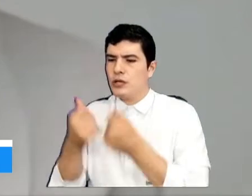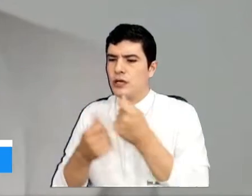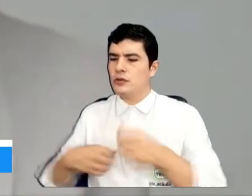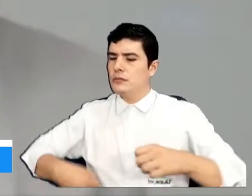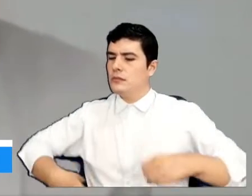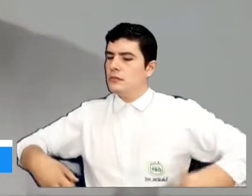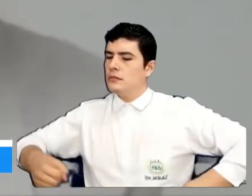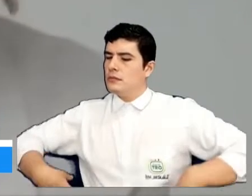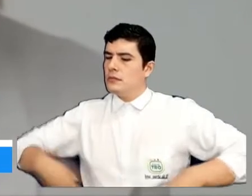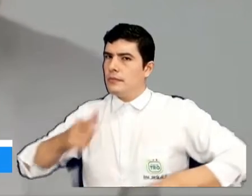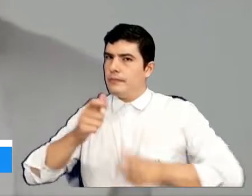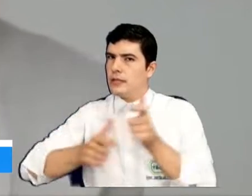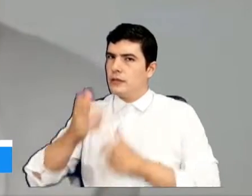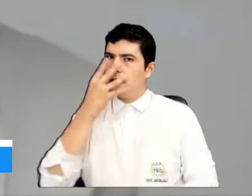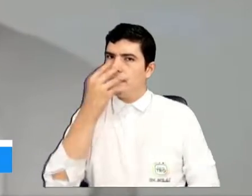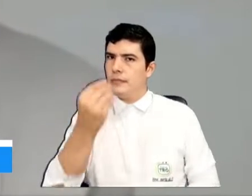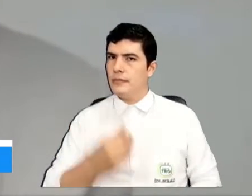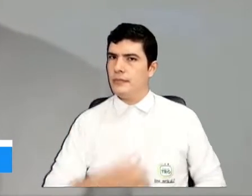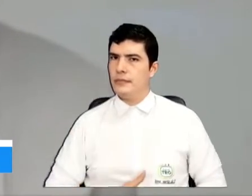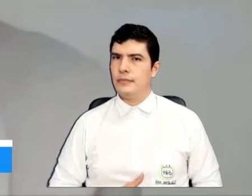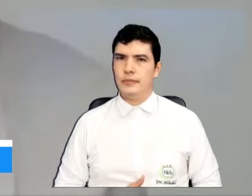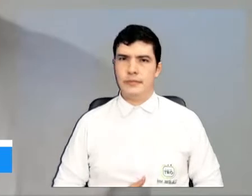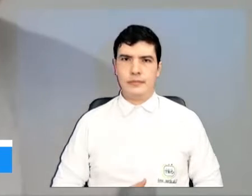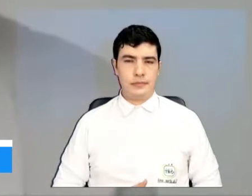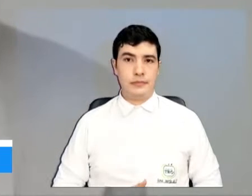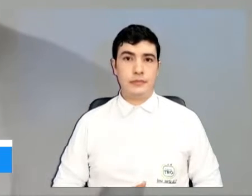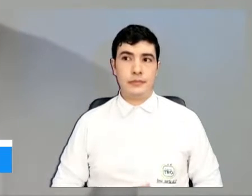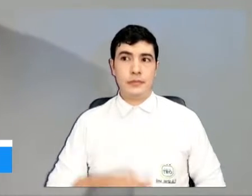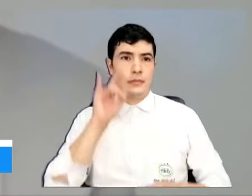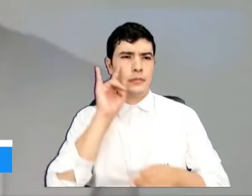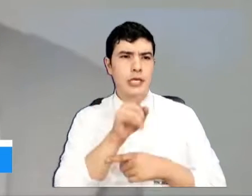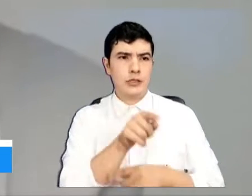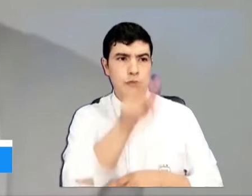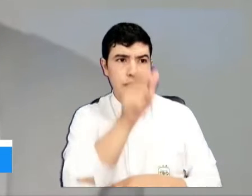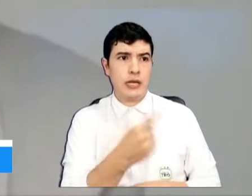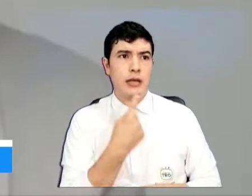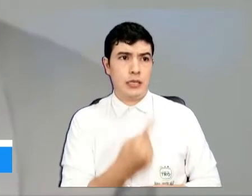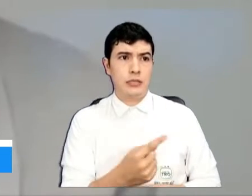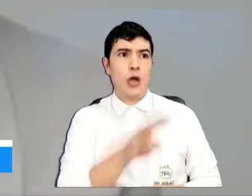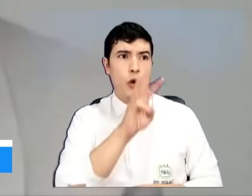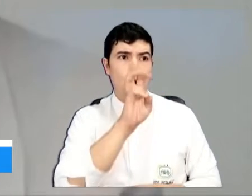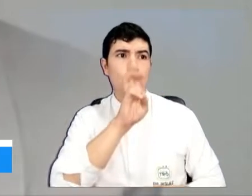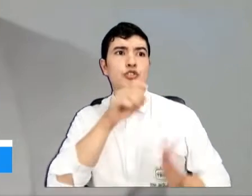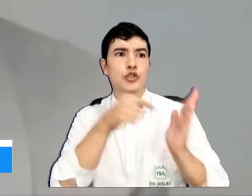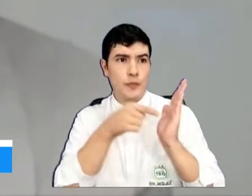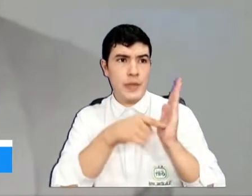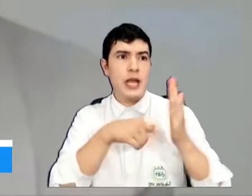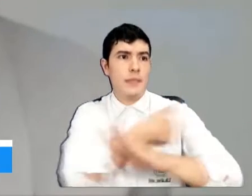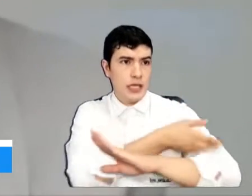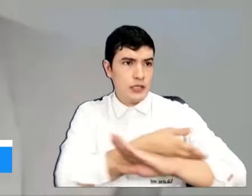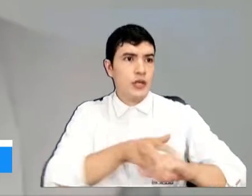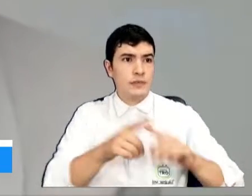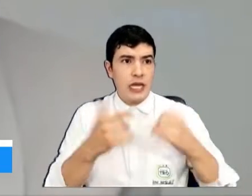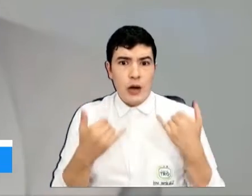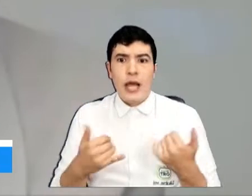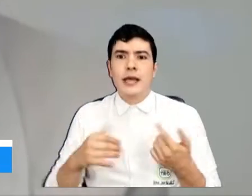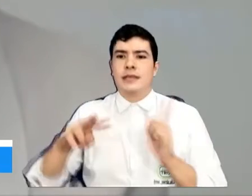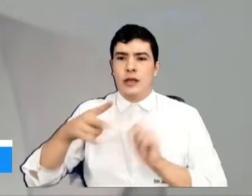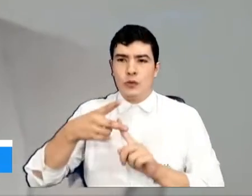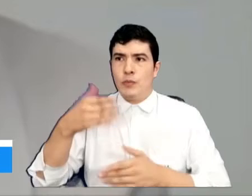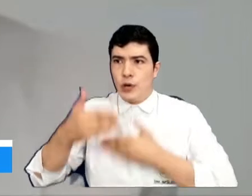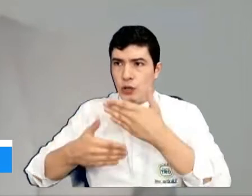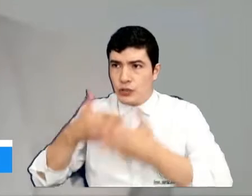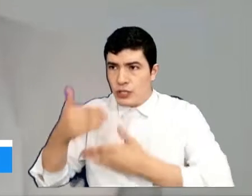etapa, que ya están en el área de anticorrupción y que más adelante ustedes van a conocer que efectivamente, la